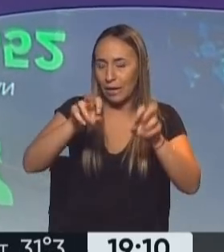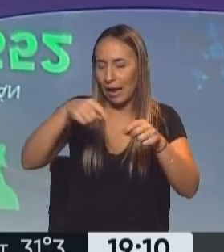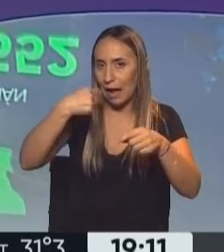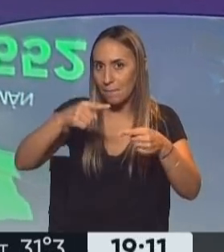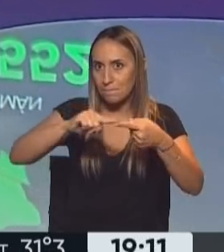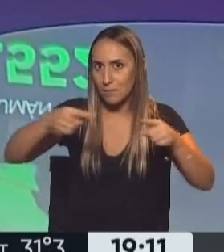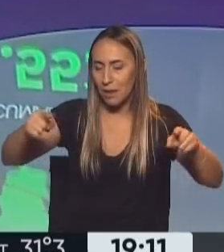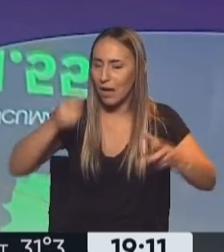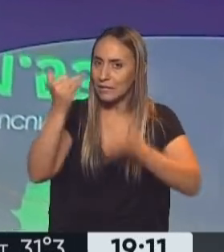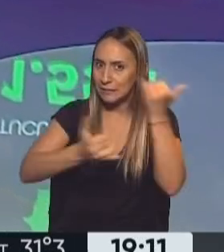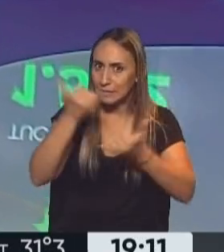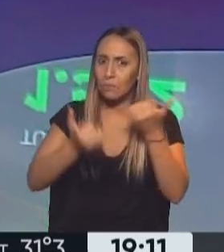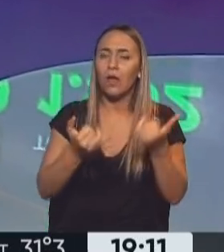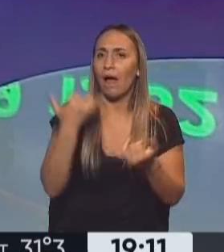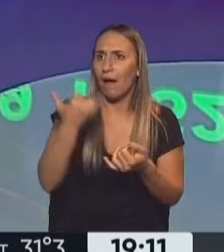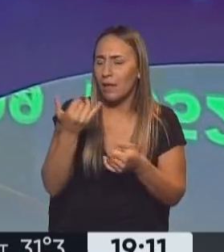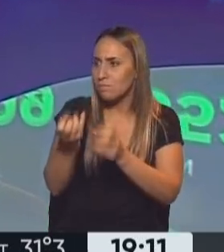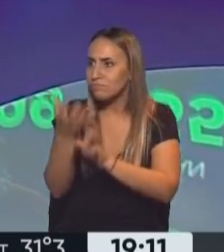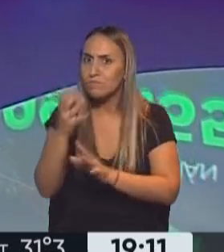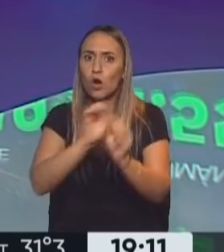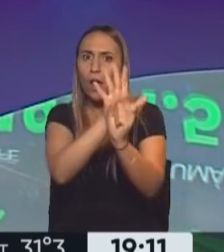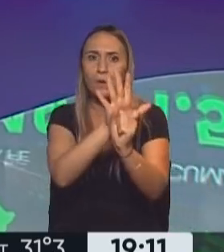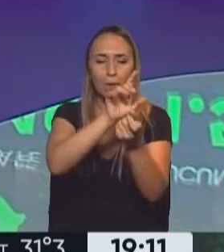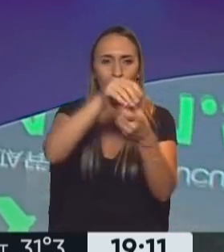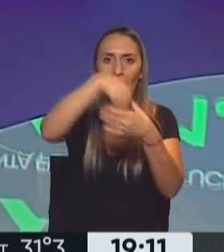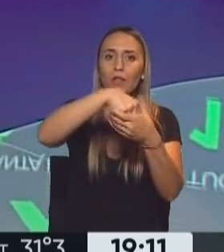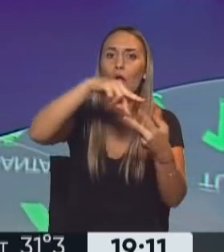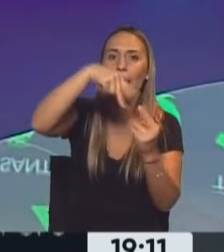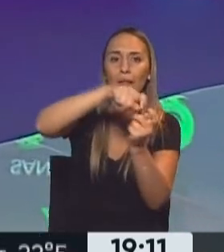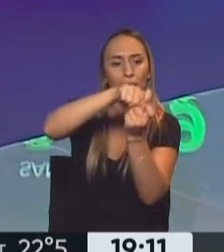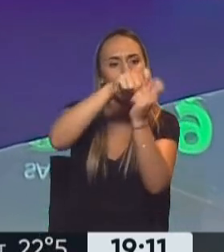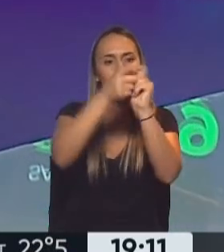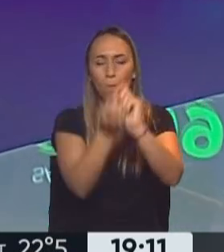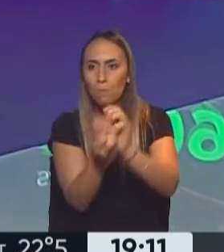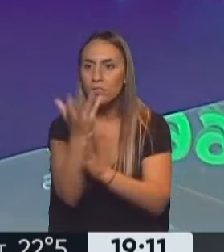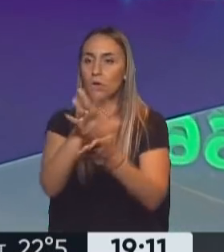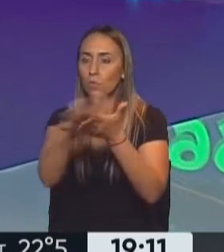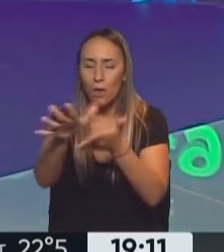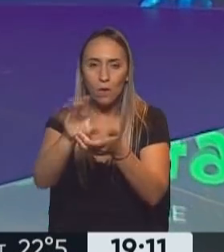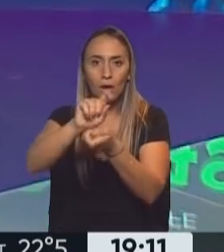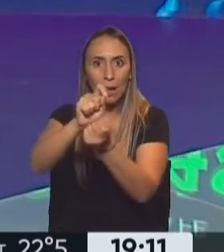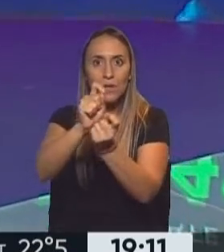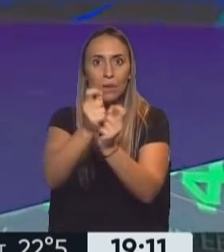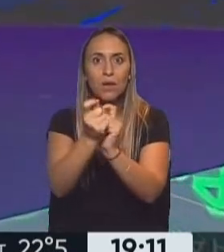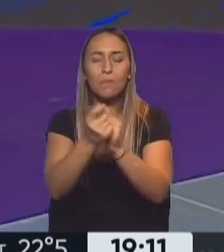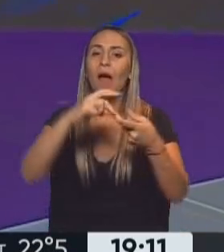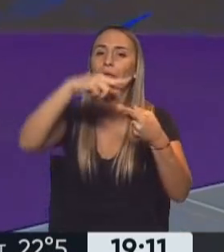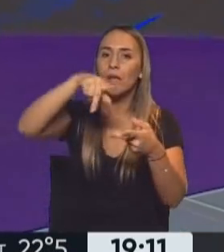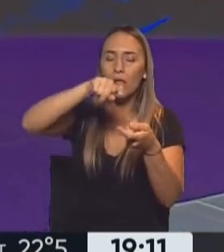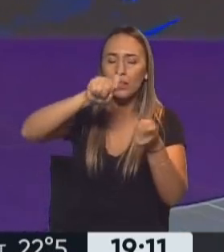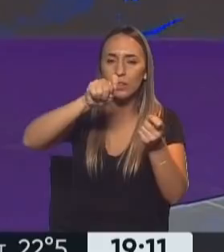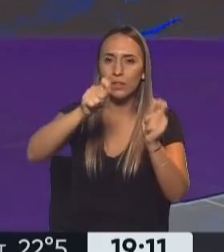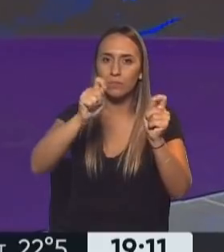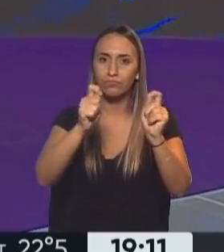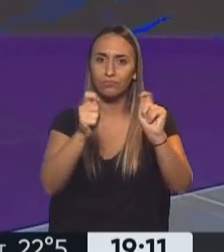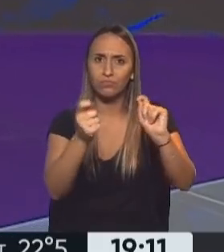variantes, se siguen hablando de mutaciones. Es algo esperable también, ¿no? Con este virus que va presentando momento a momento, no solo acá,